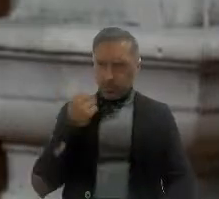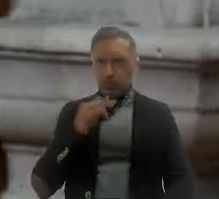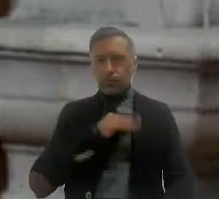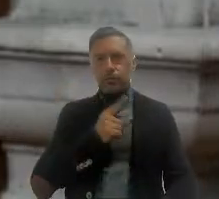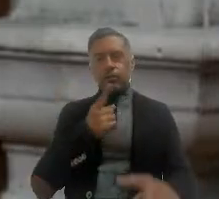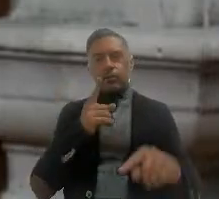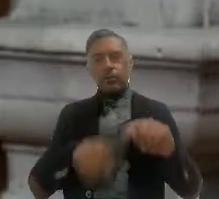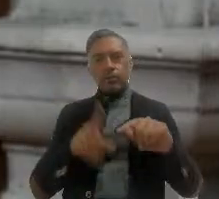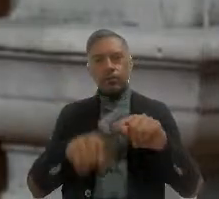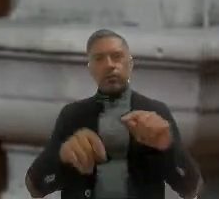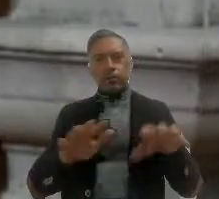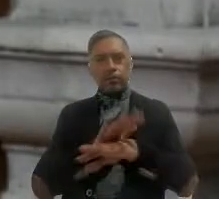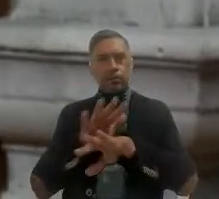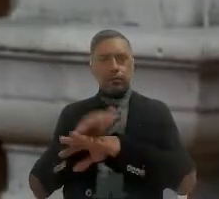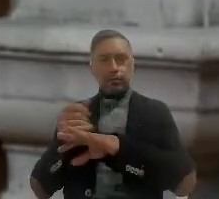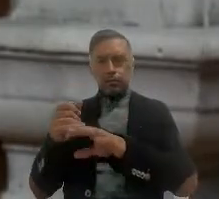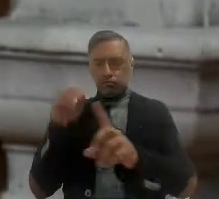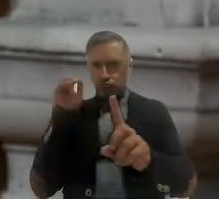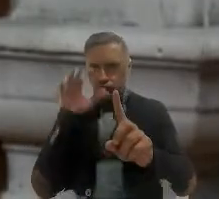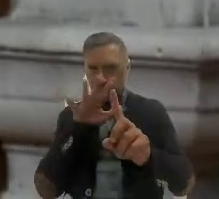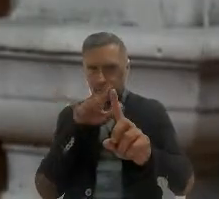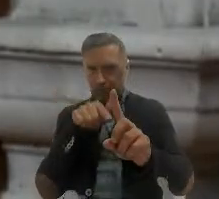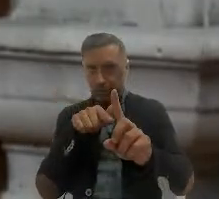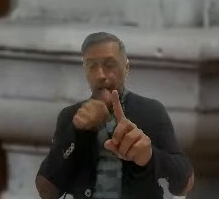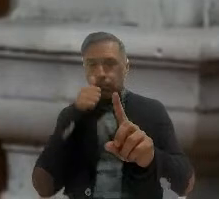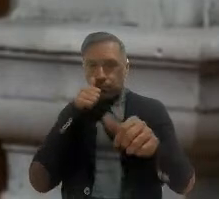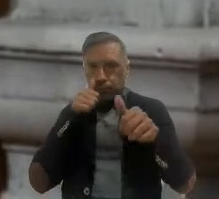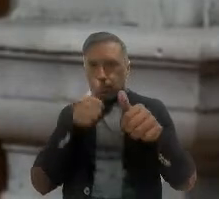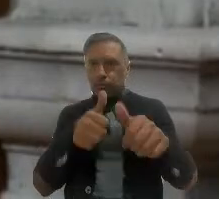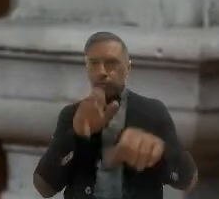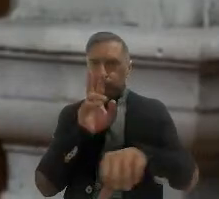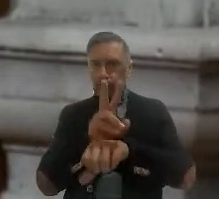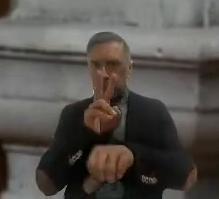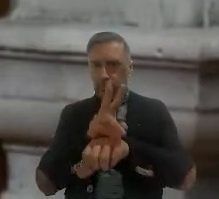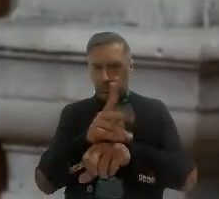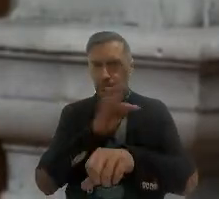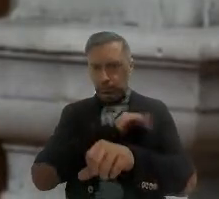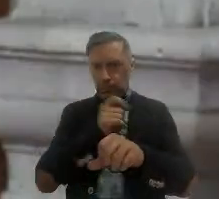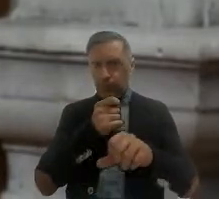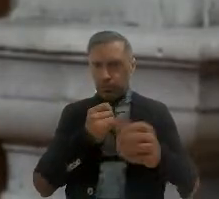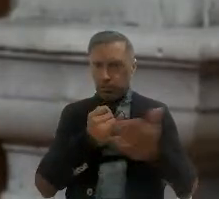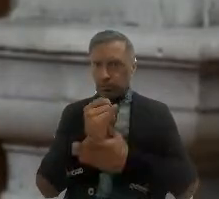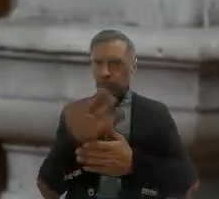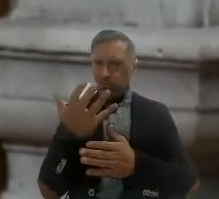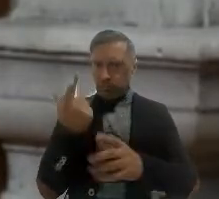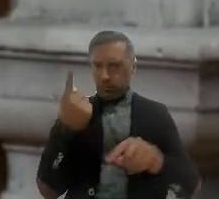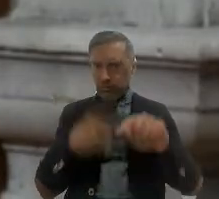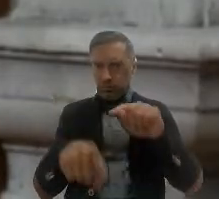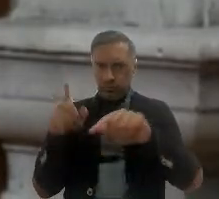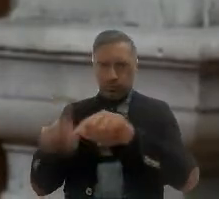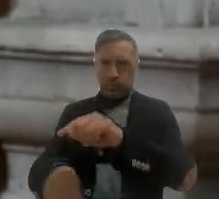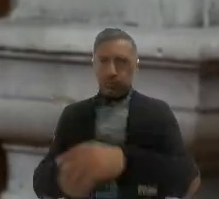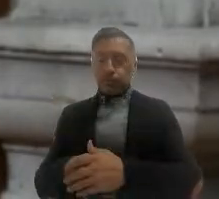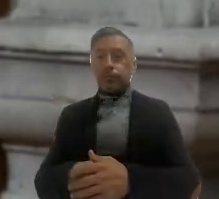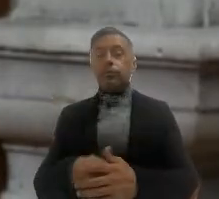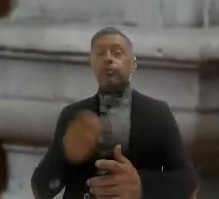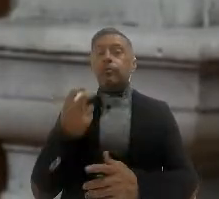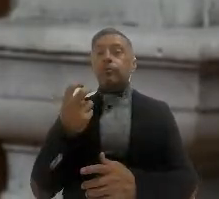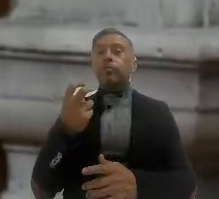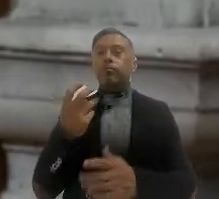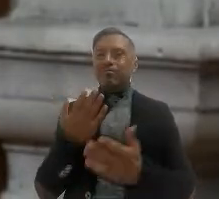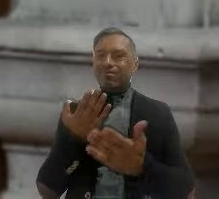de atención y tomar medidas para eliminarla. Esta acción afirmativa que se aprobará el día de